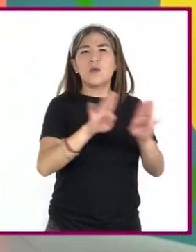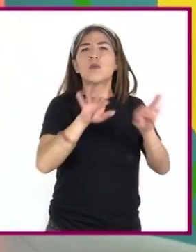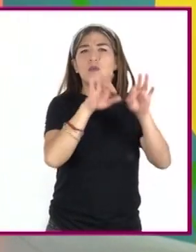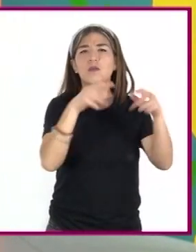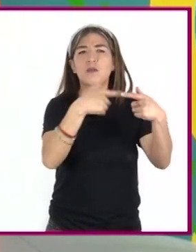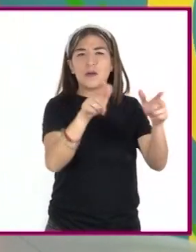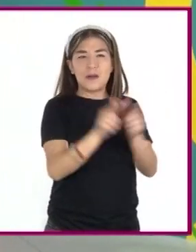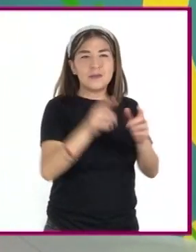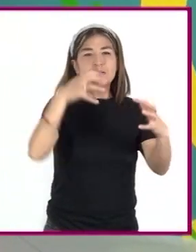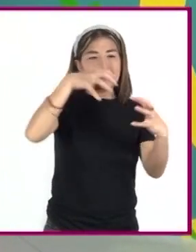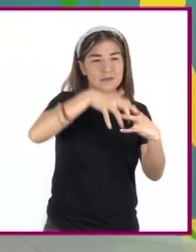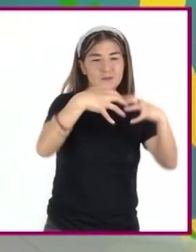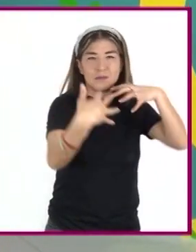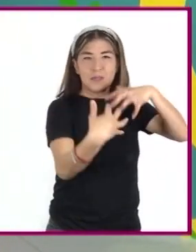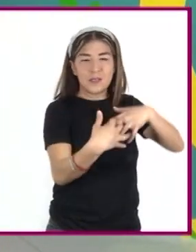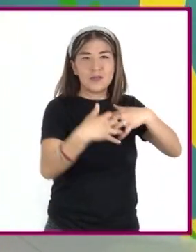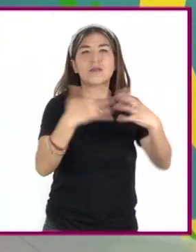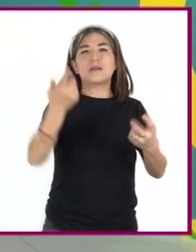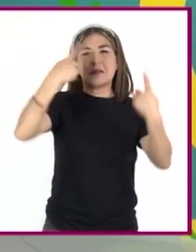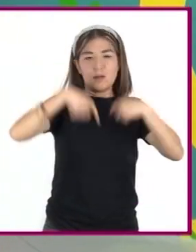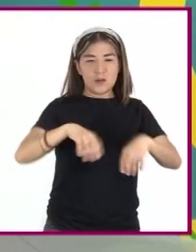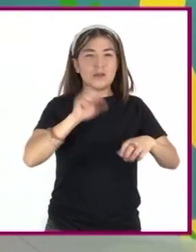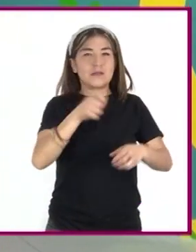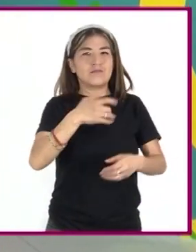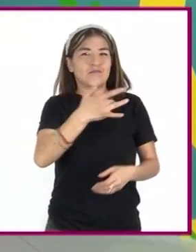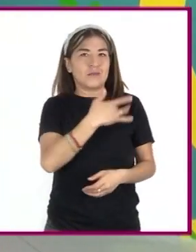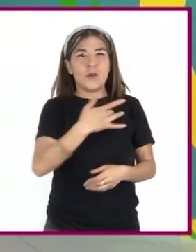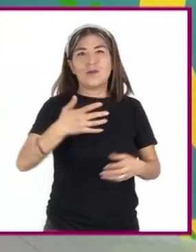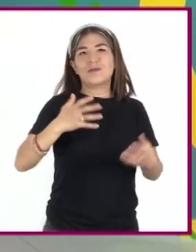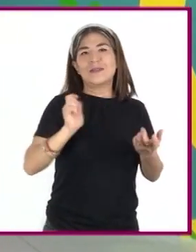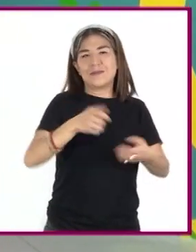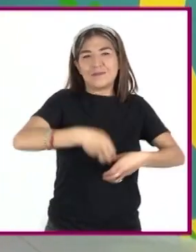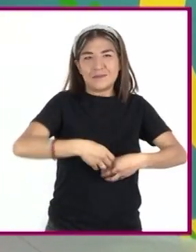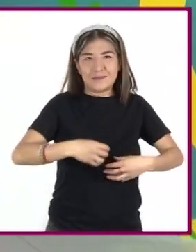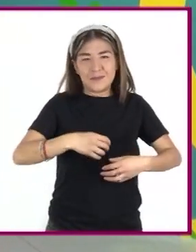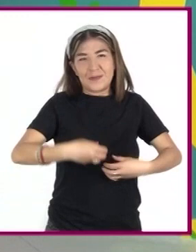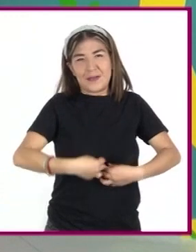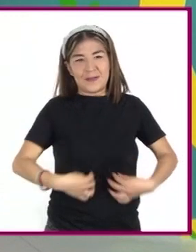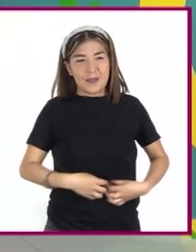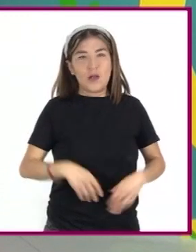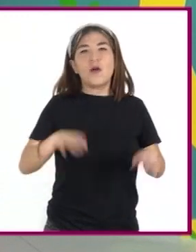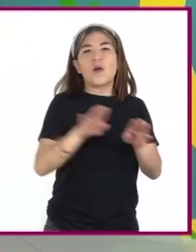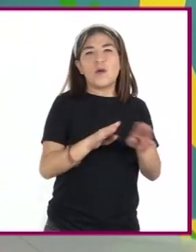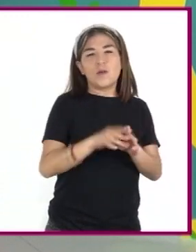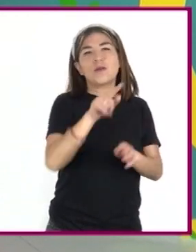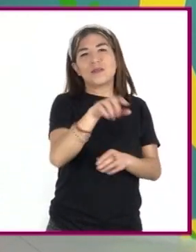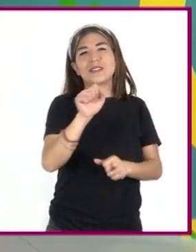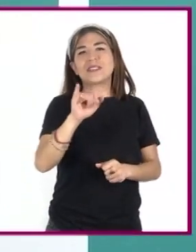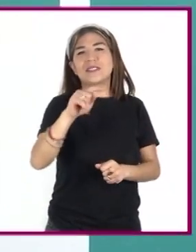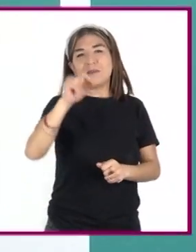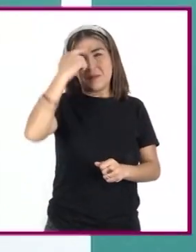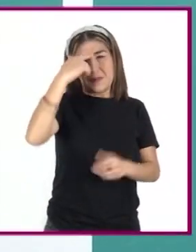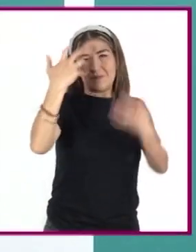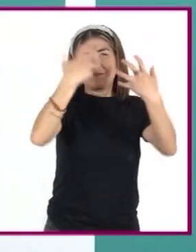tejidos, órganos y sistemas que les permiten realizar sus funciones.